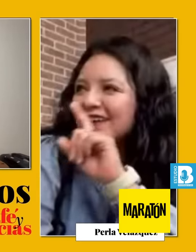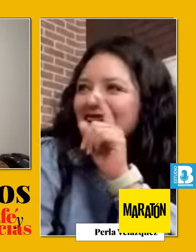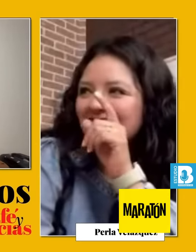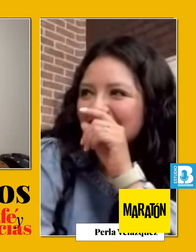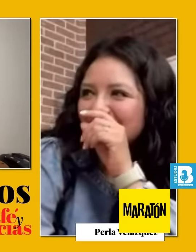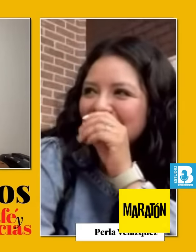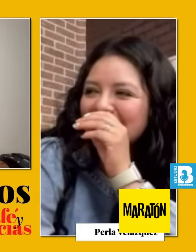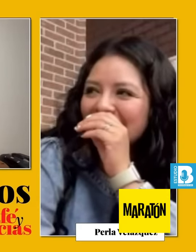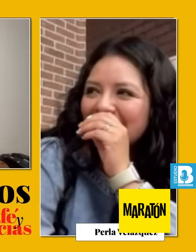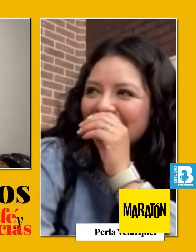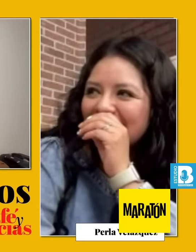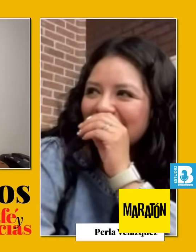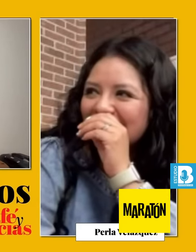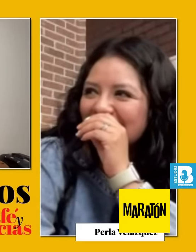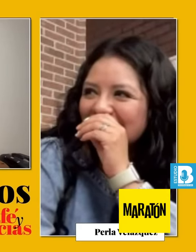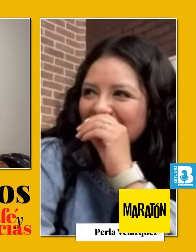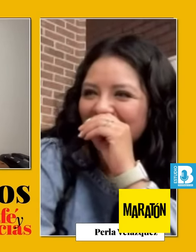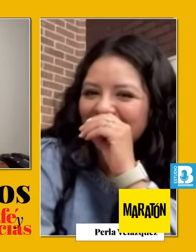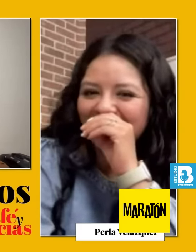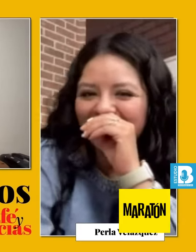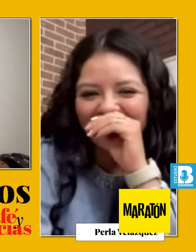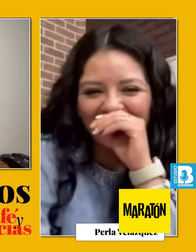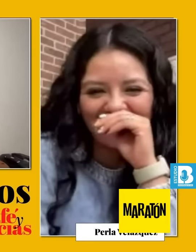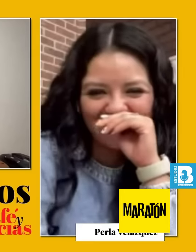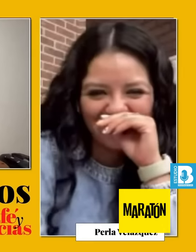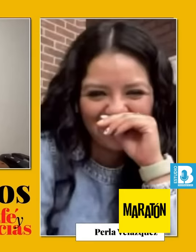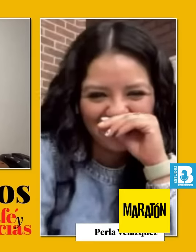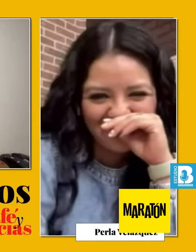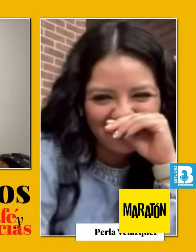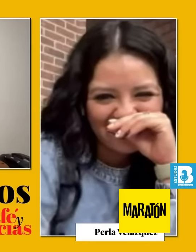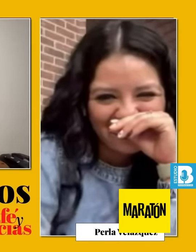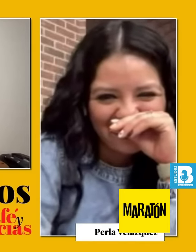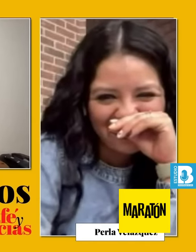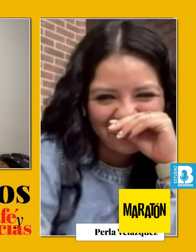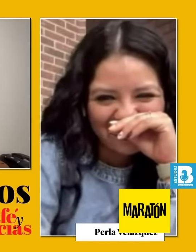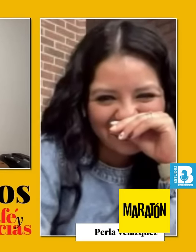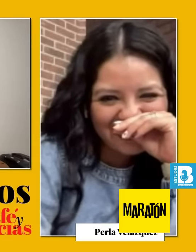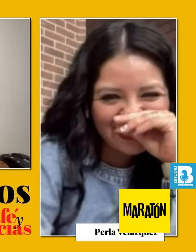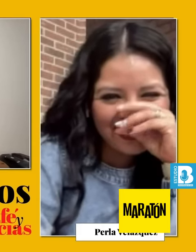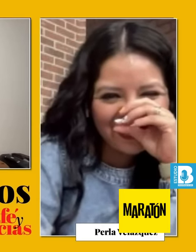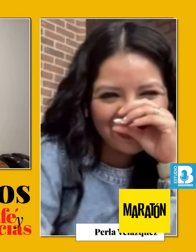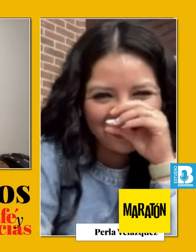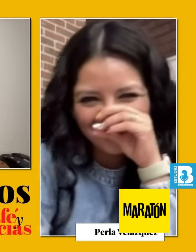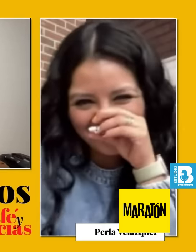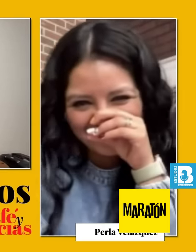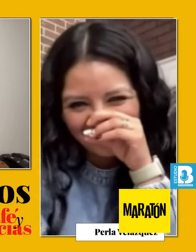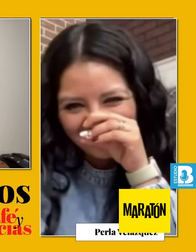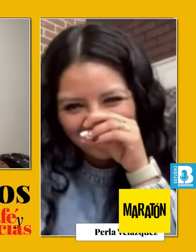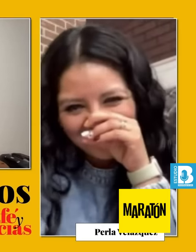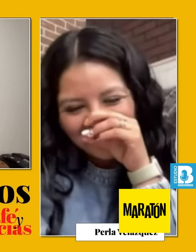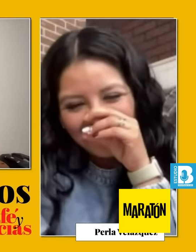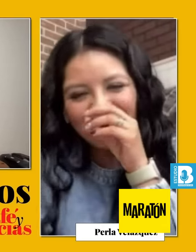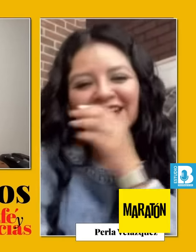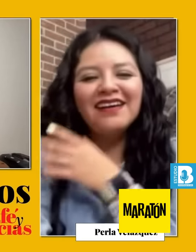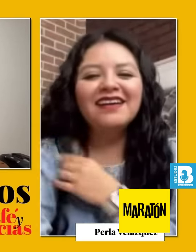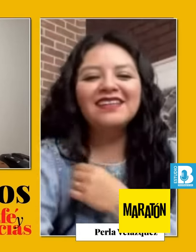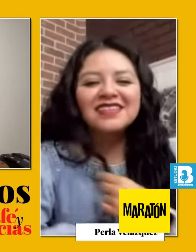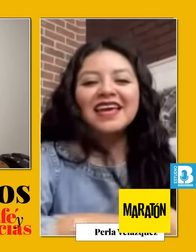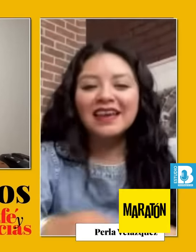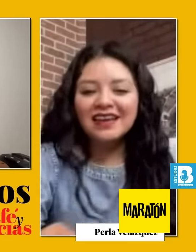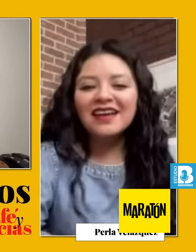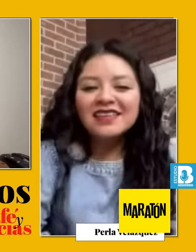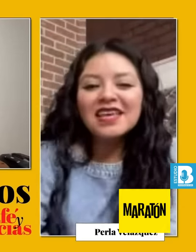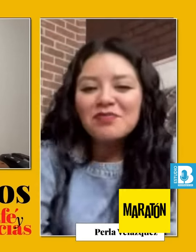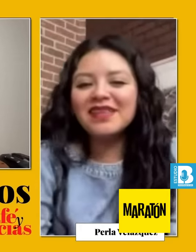Paulina me están sacando de contexto no es la realidad o sea es la